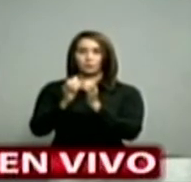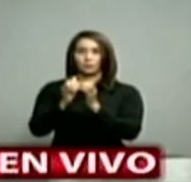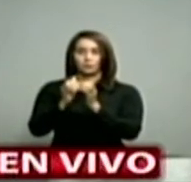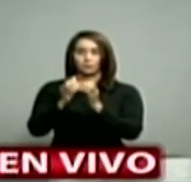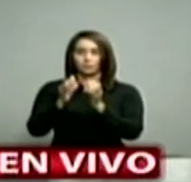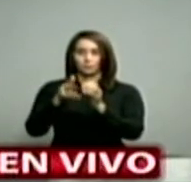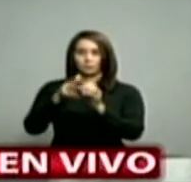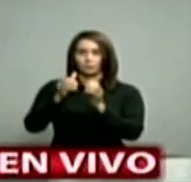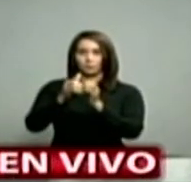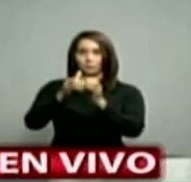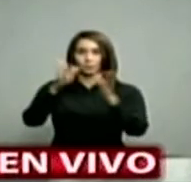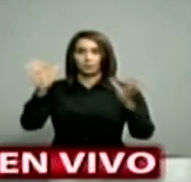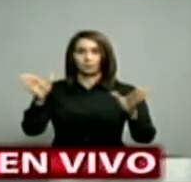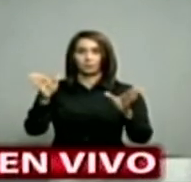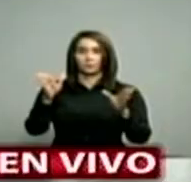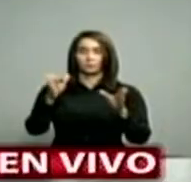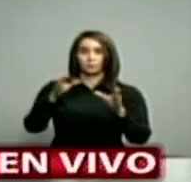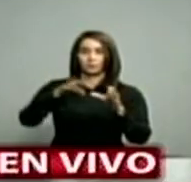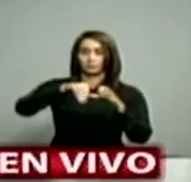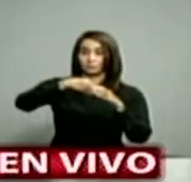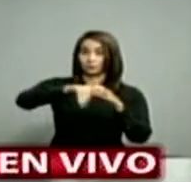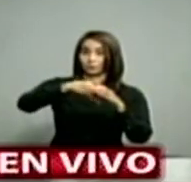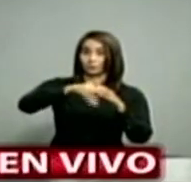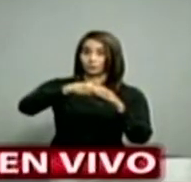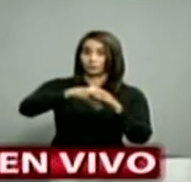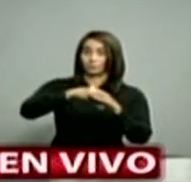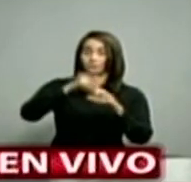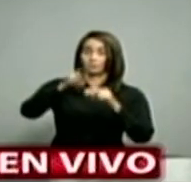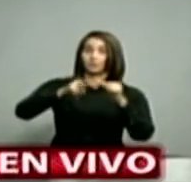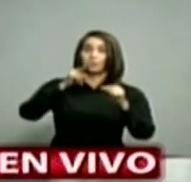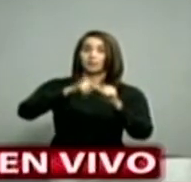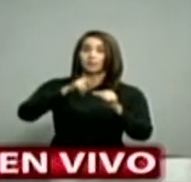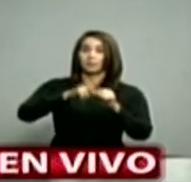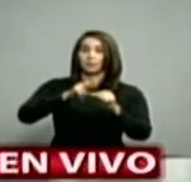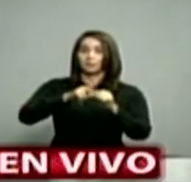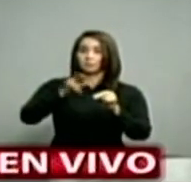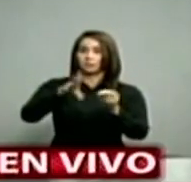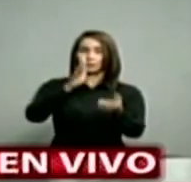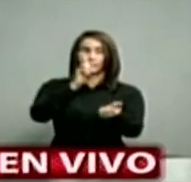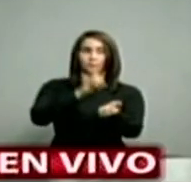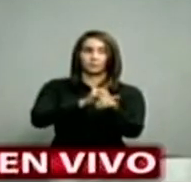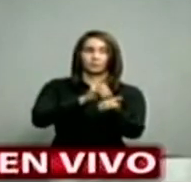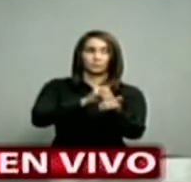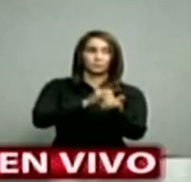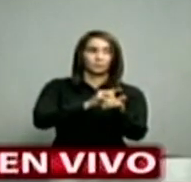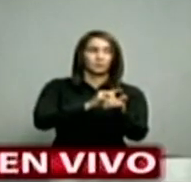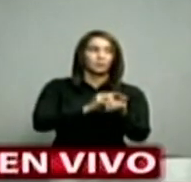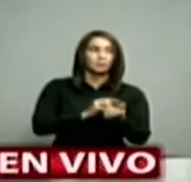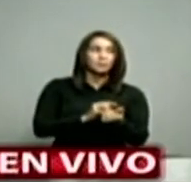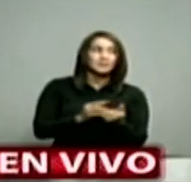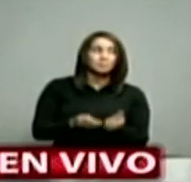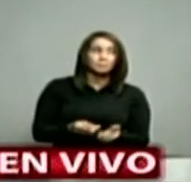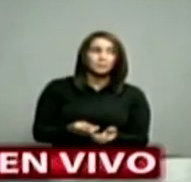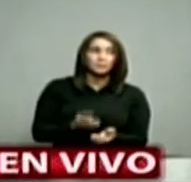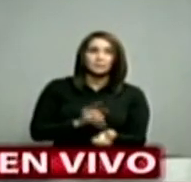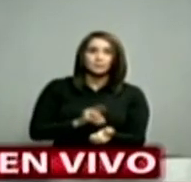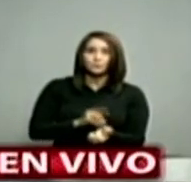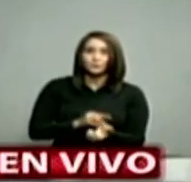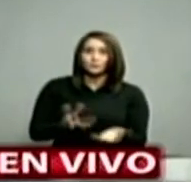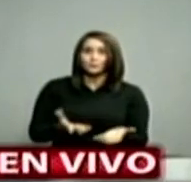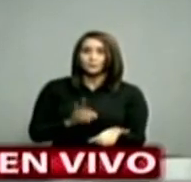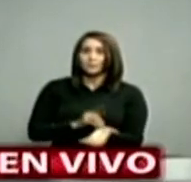nacional de residencias médicas y la puesta en vigencia de una residencia en epidemiología Claudia Rodríguez